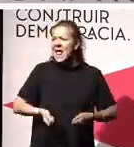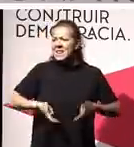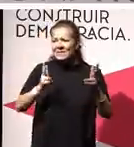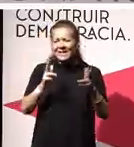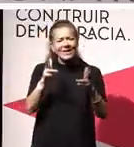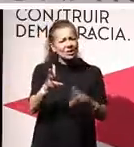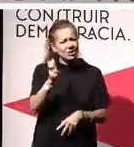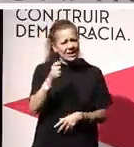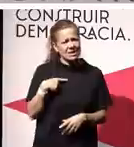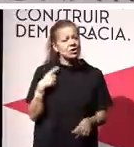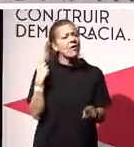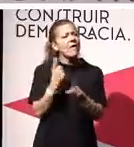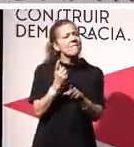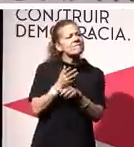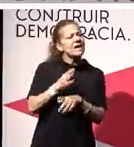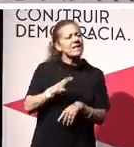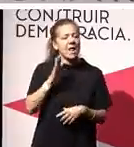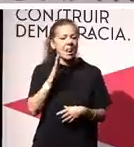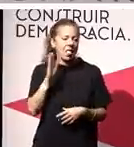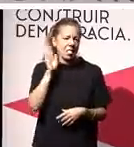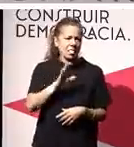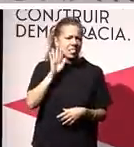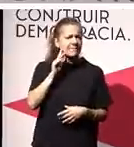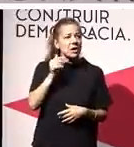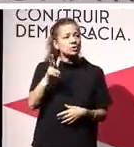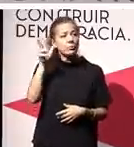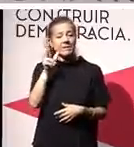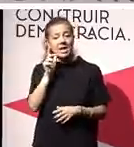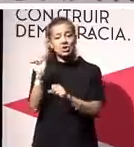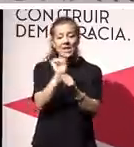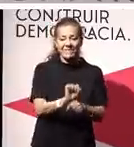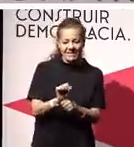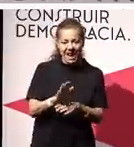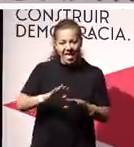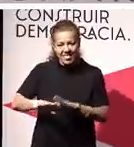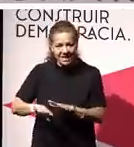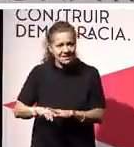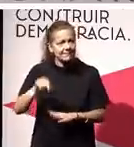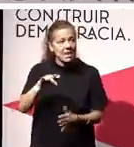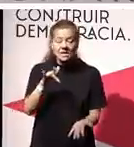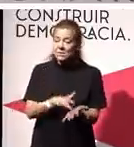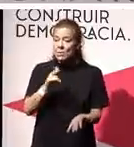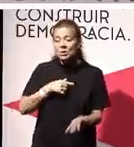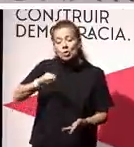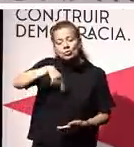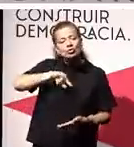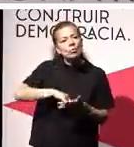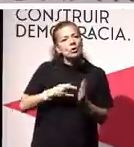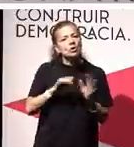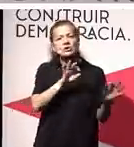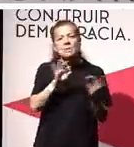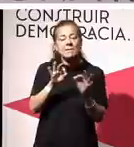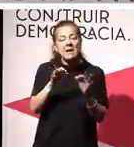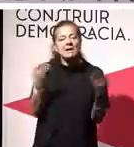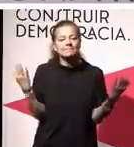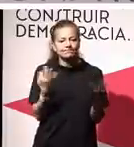derechos frente al libertinaje de los privilegios que defiende la derecha. En este momento, nuestro proyecto se prepara para